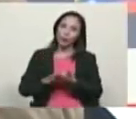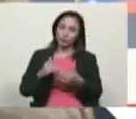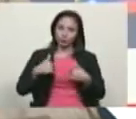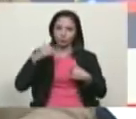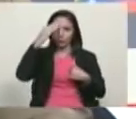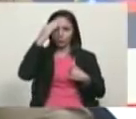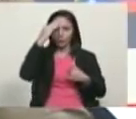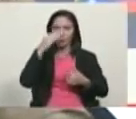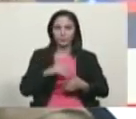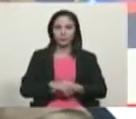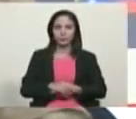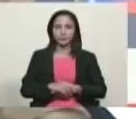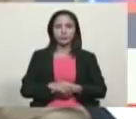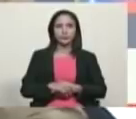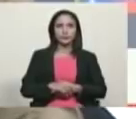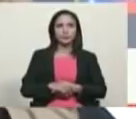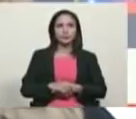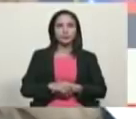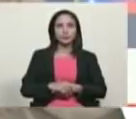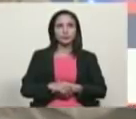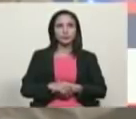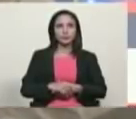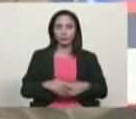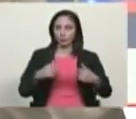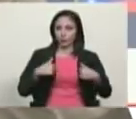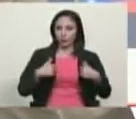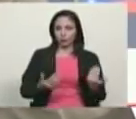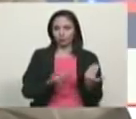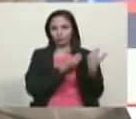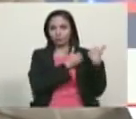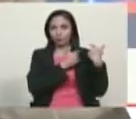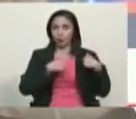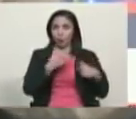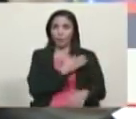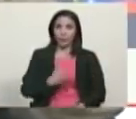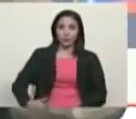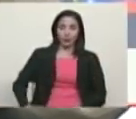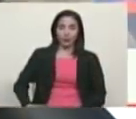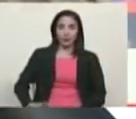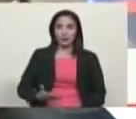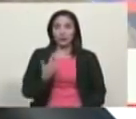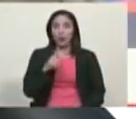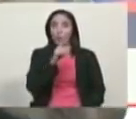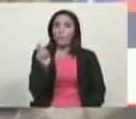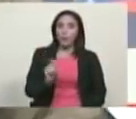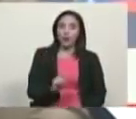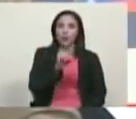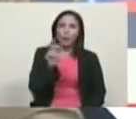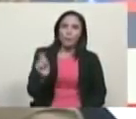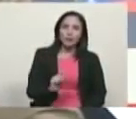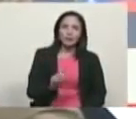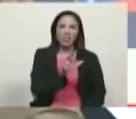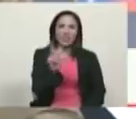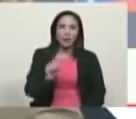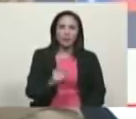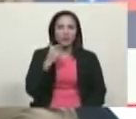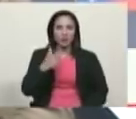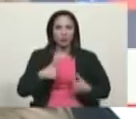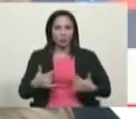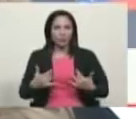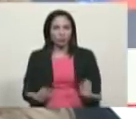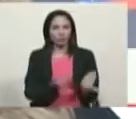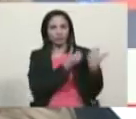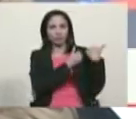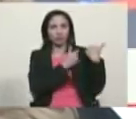estoy hablando. Yo como presidente encargado no me podía perpetuar un mes, dos meses, tres meses.